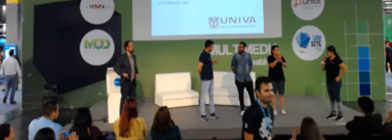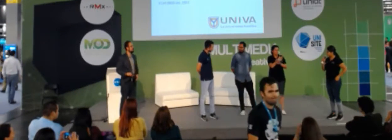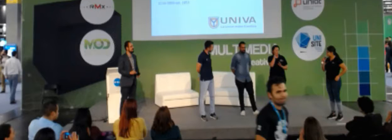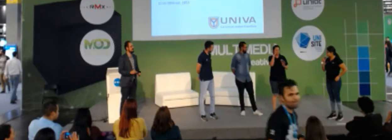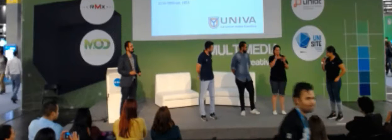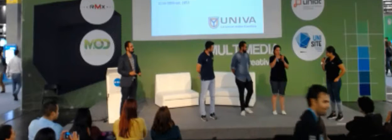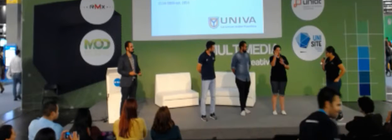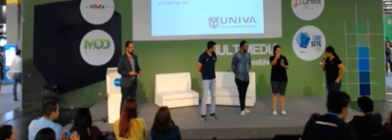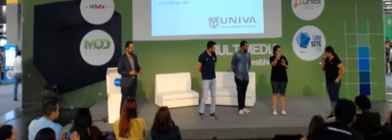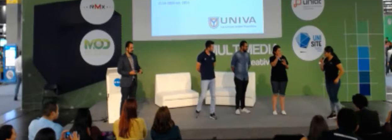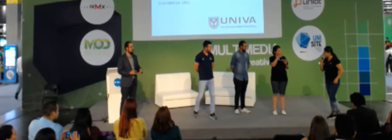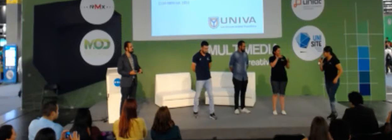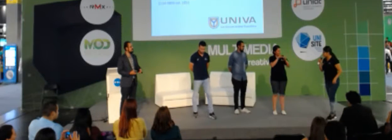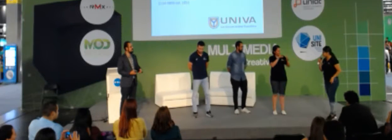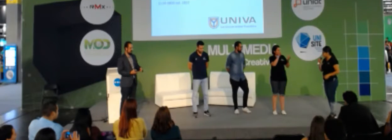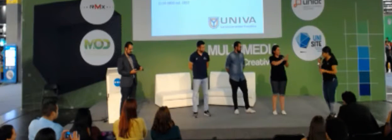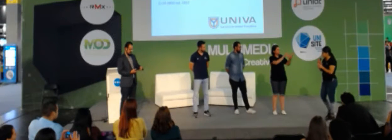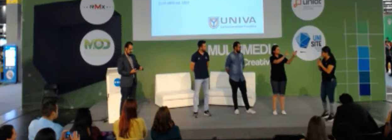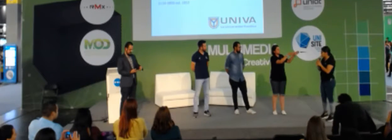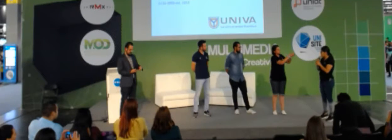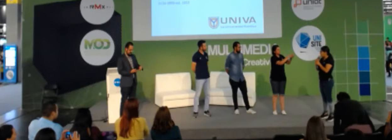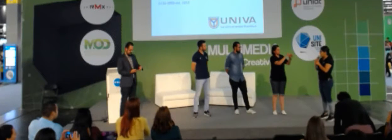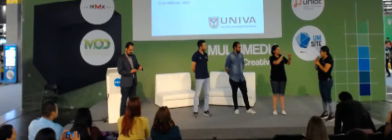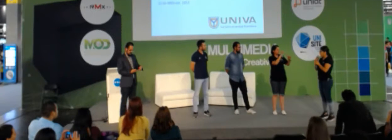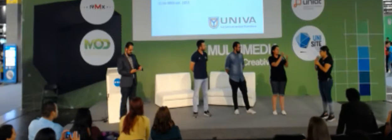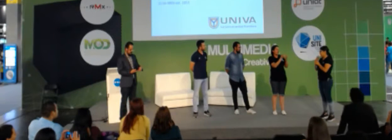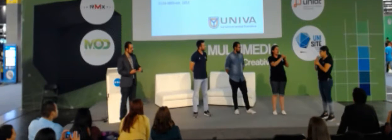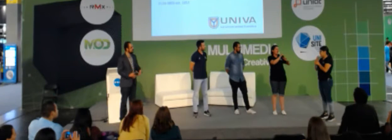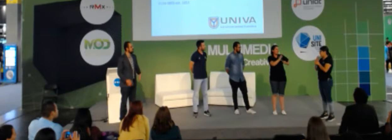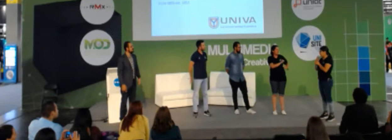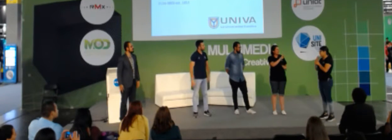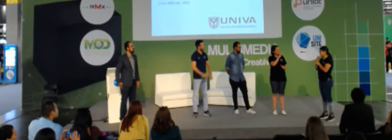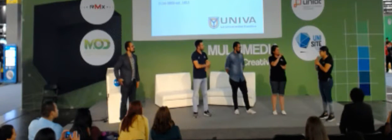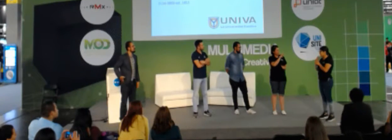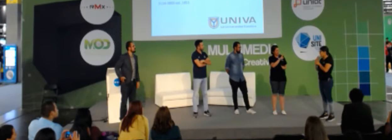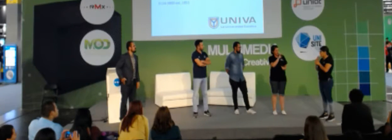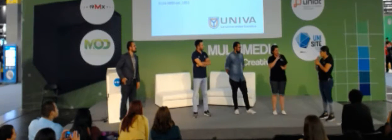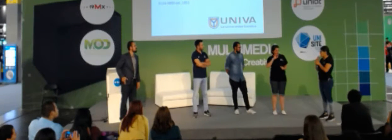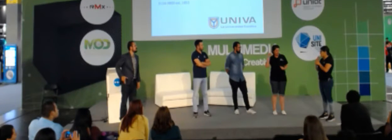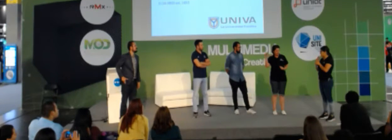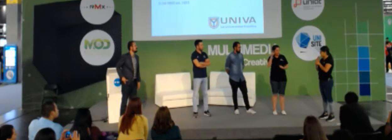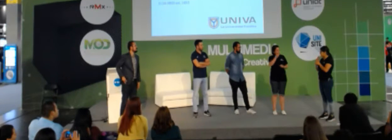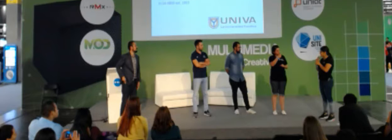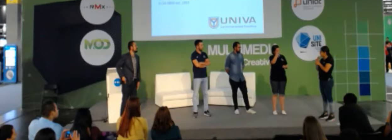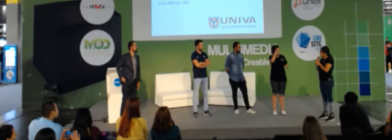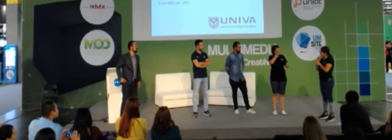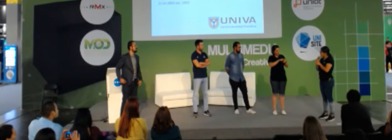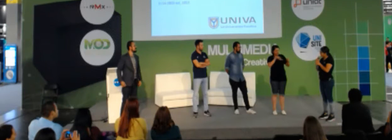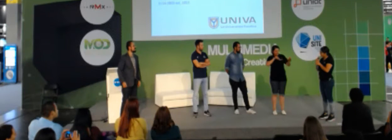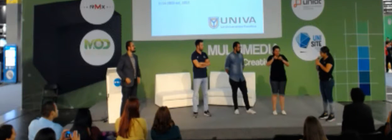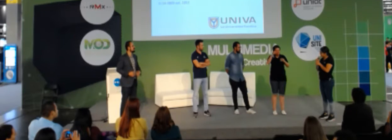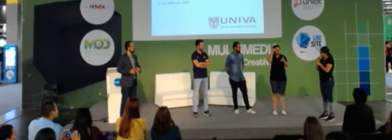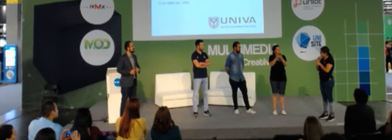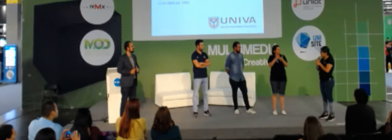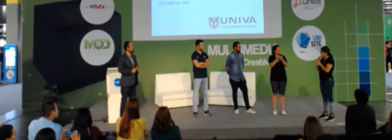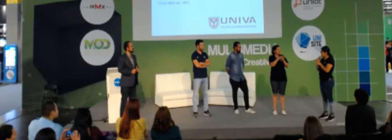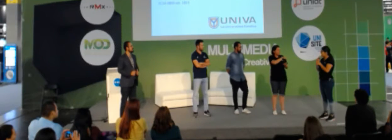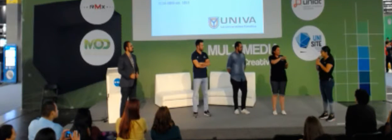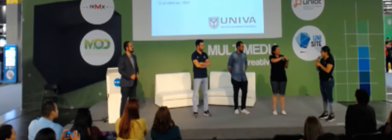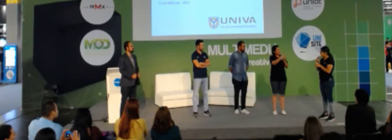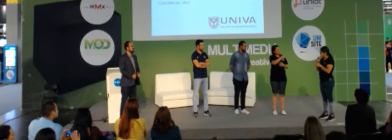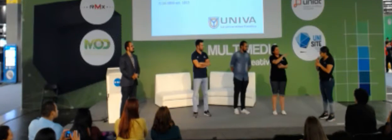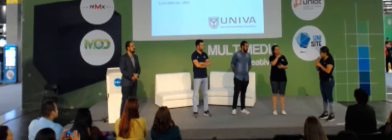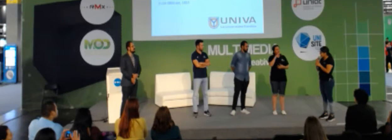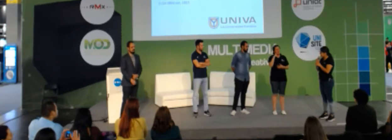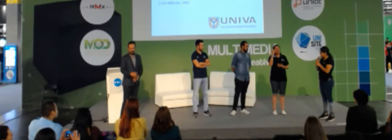Bueno, iniciamos en el 2008, se inició como asociación con padres de familia